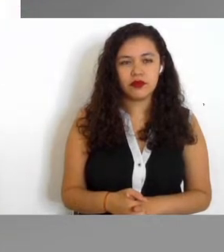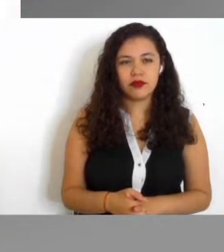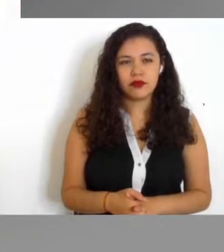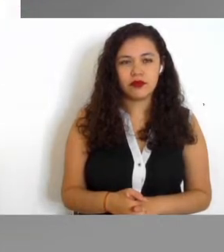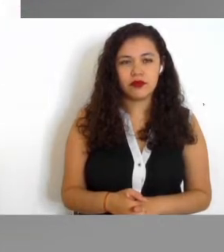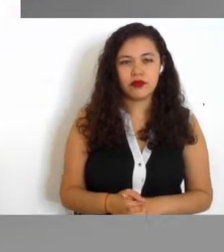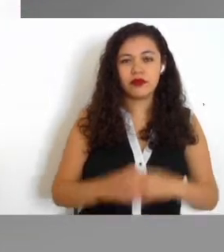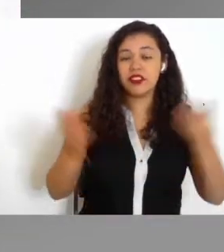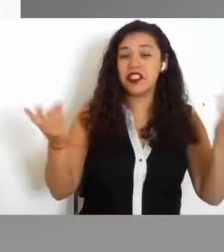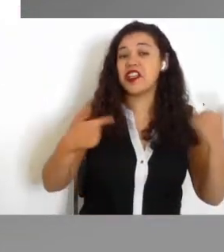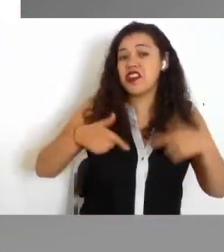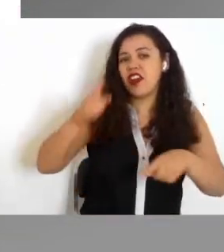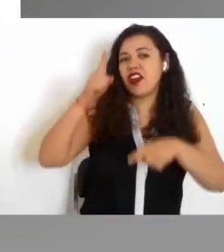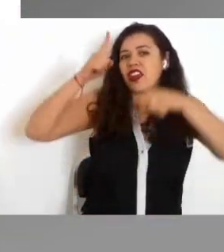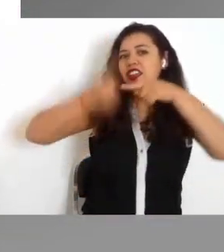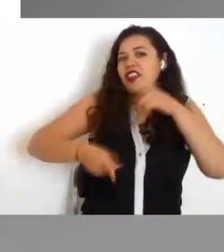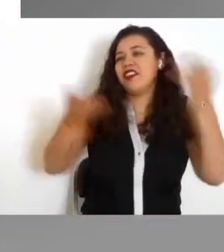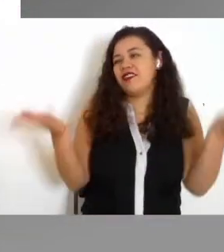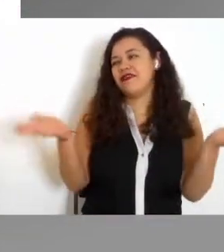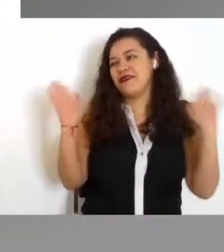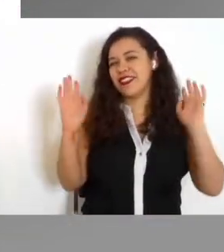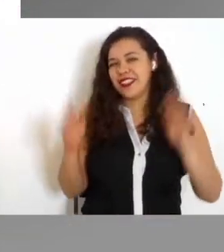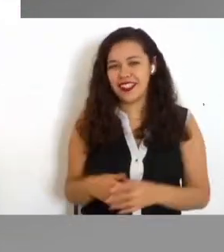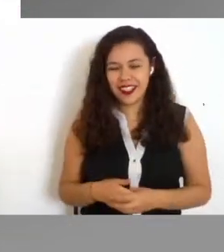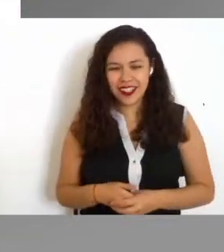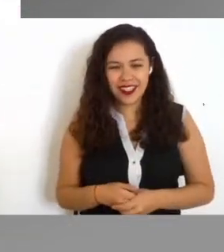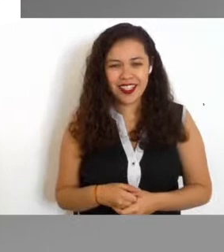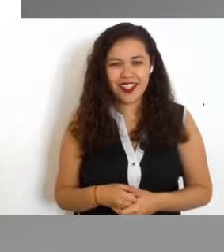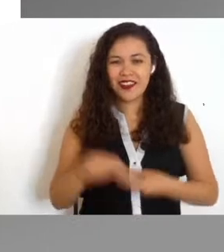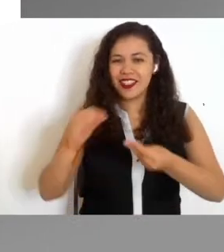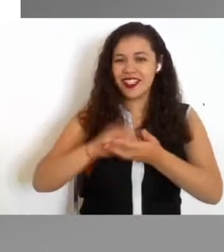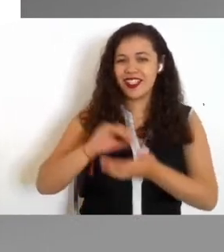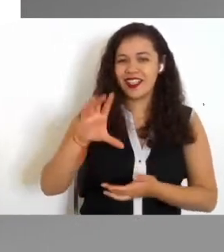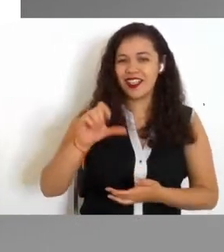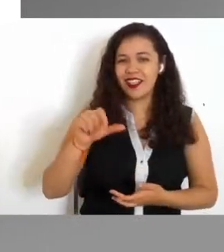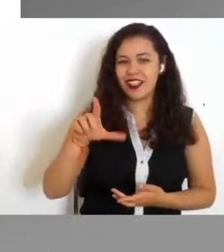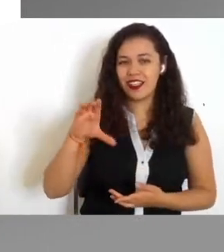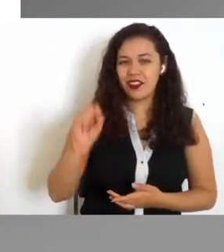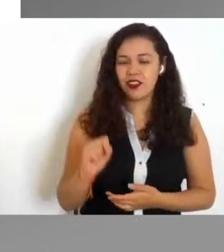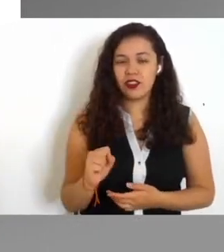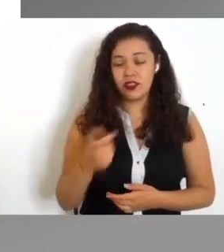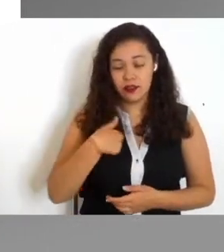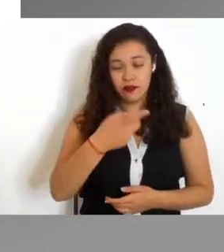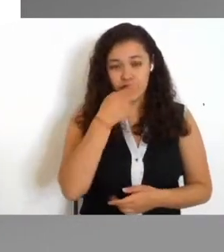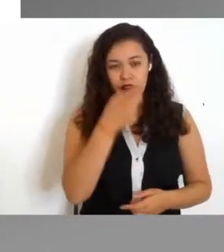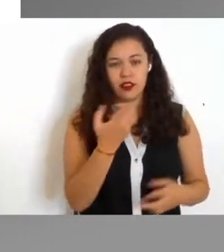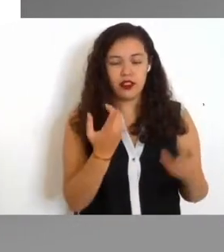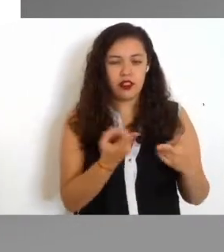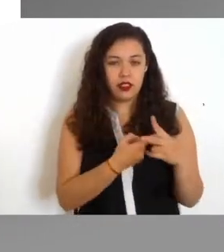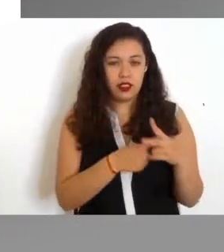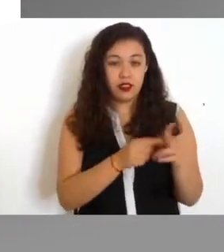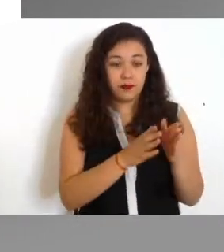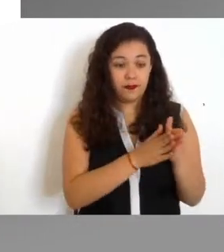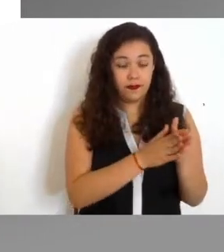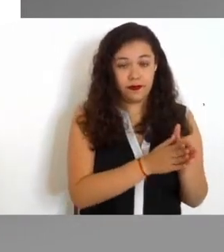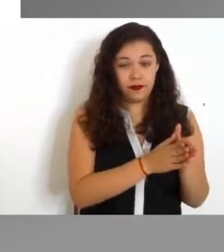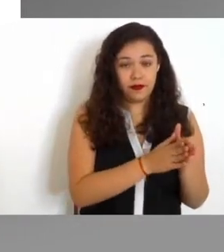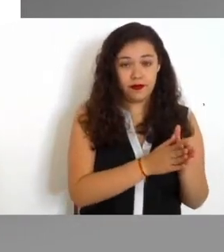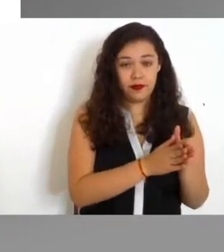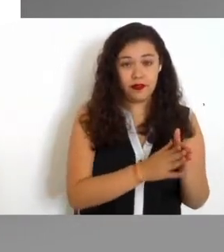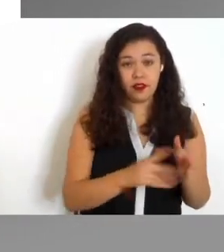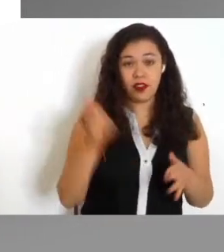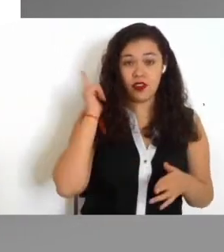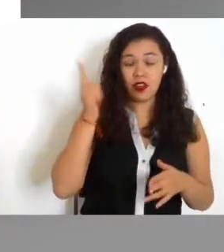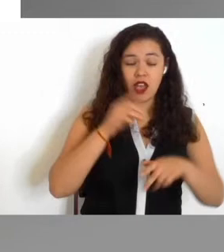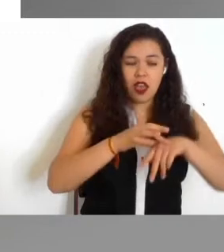Según lo había quitado ahora, te digo. Bueno, muchas gracias, Carlos. Bueno, lo que te comento de principio es que ojalá y esto se haga